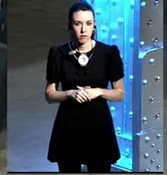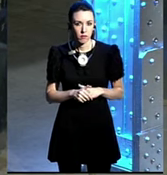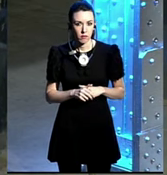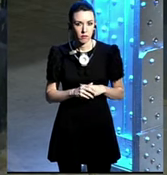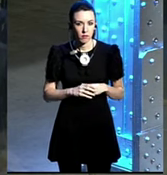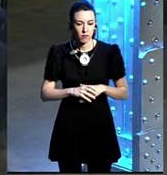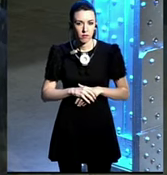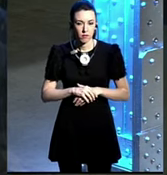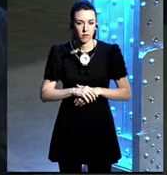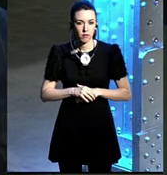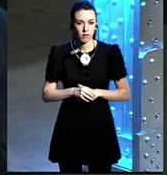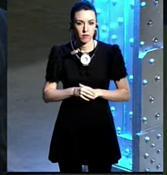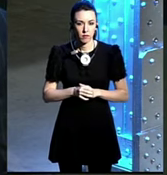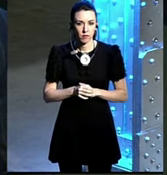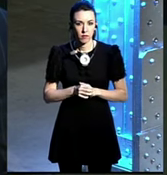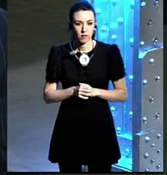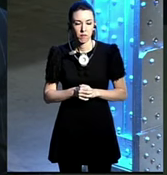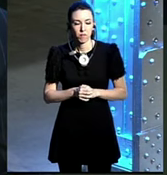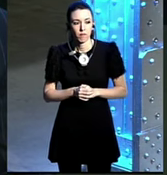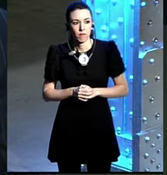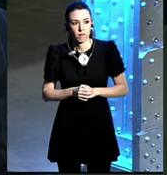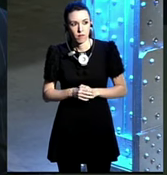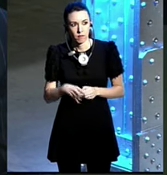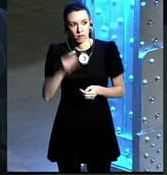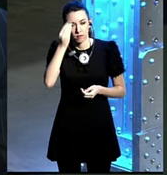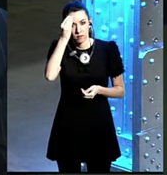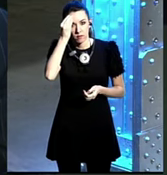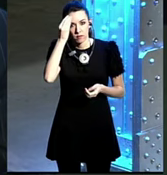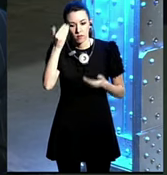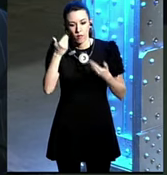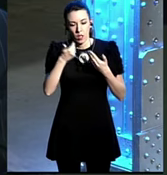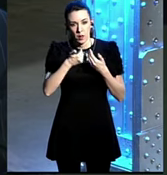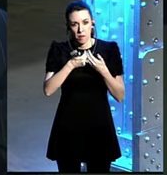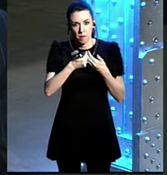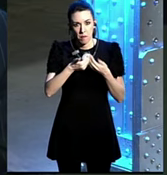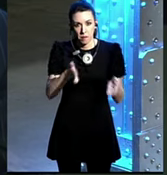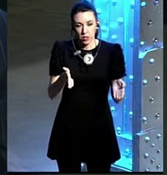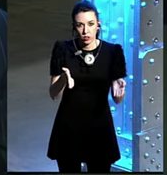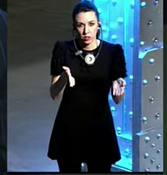I think that loss Creo que la pérdida